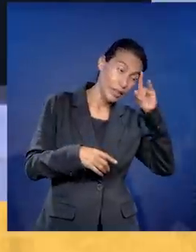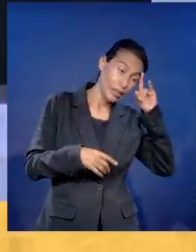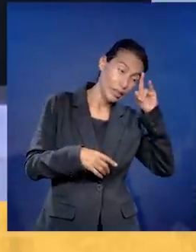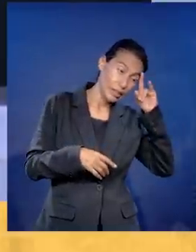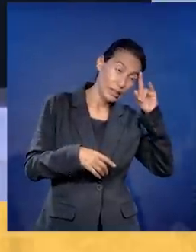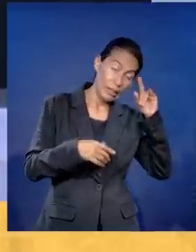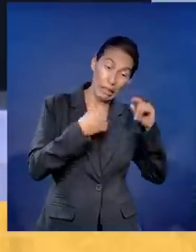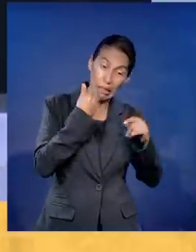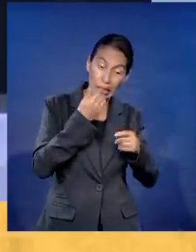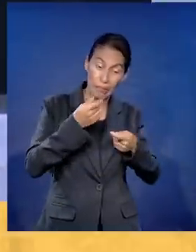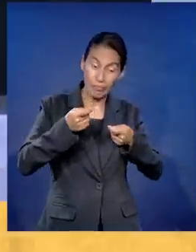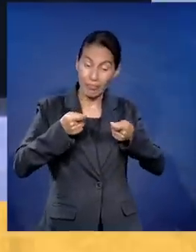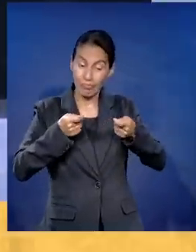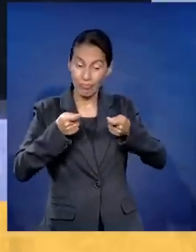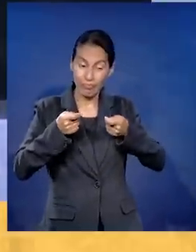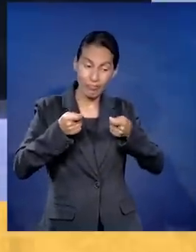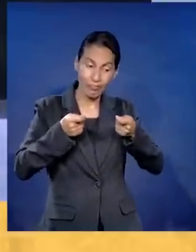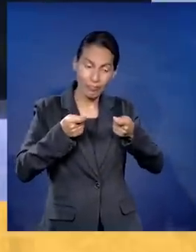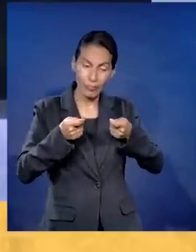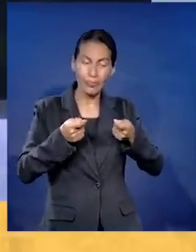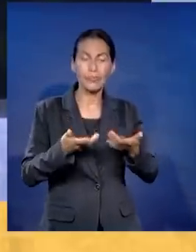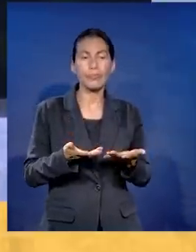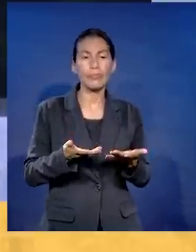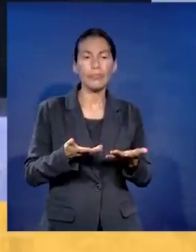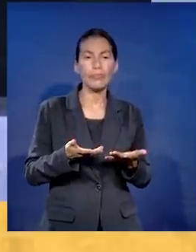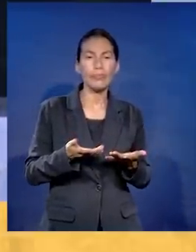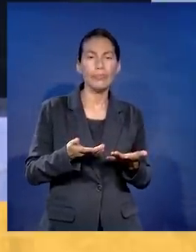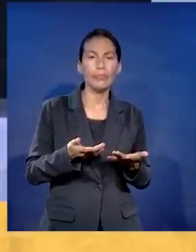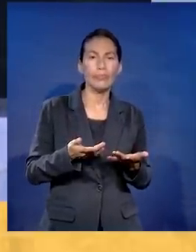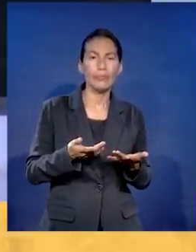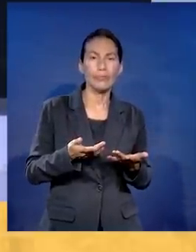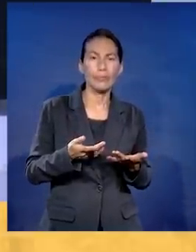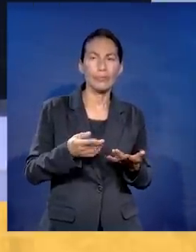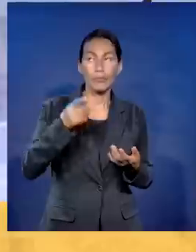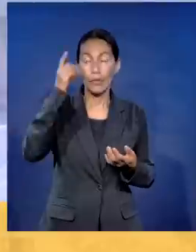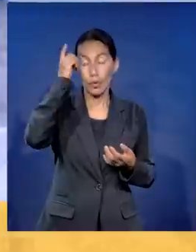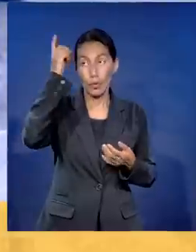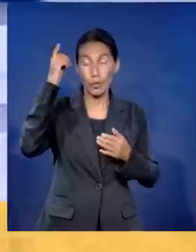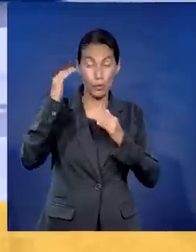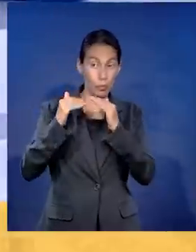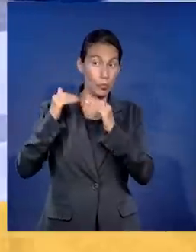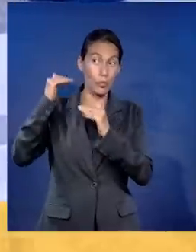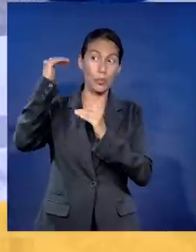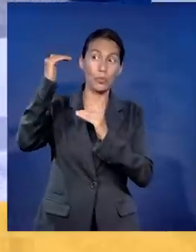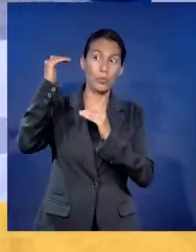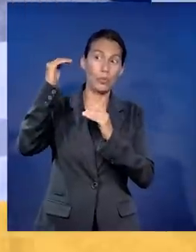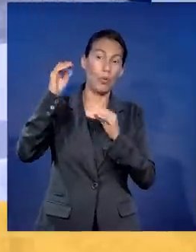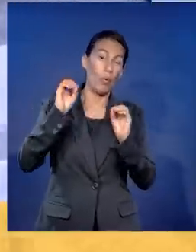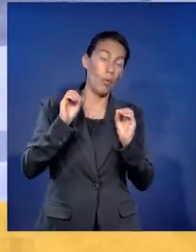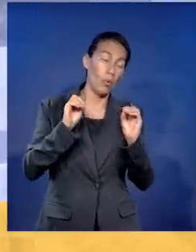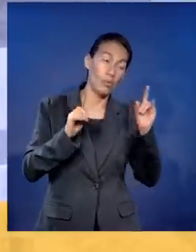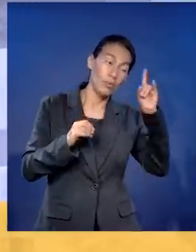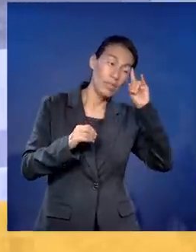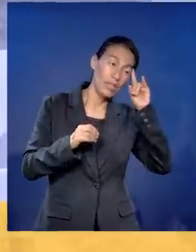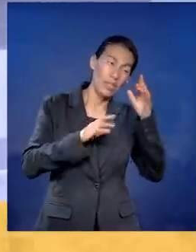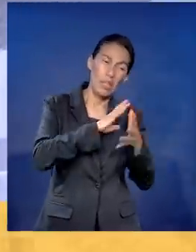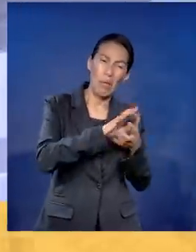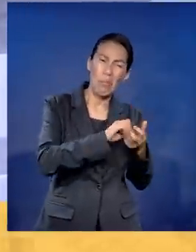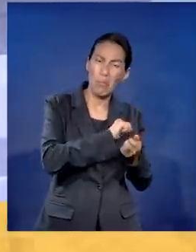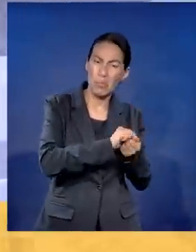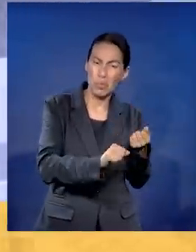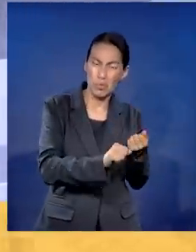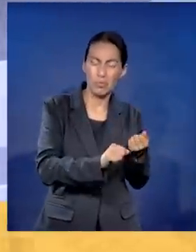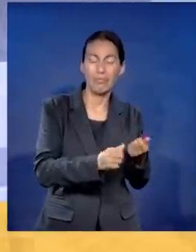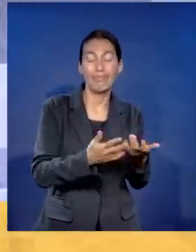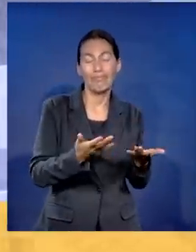enemigo peleando por el control de nuestra mente Cristo para elevarnos su enemigo para destruirnos ese es el resumen